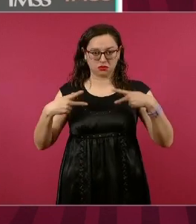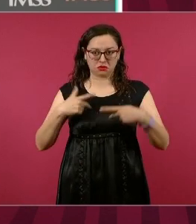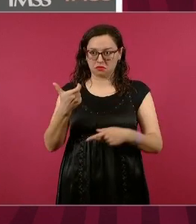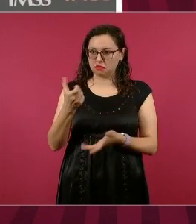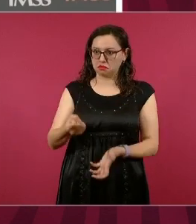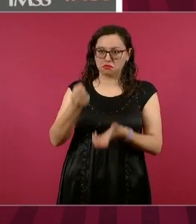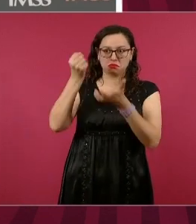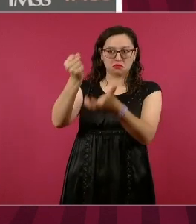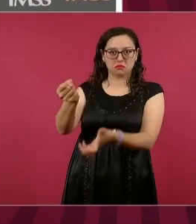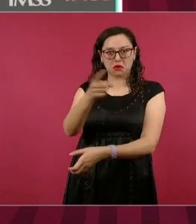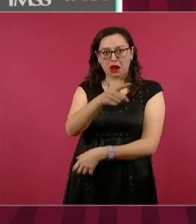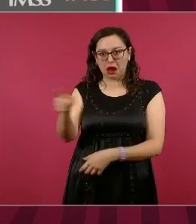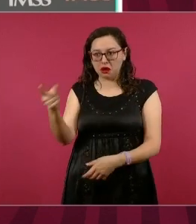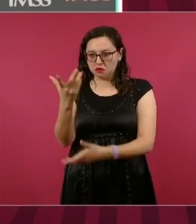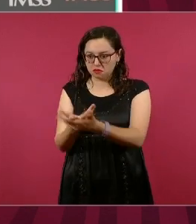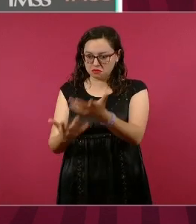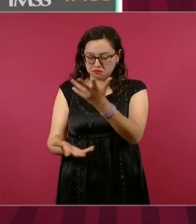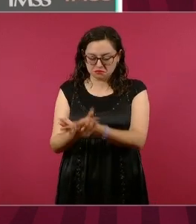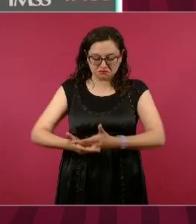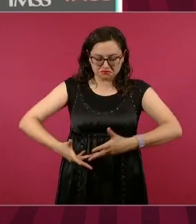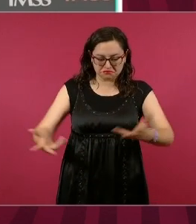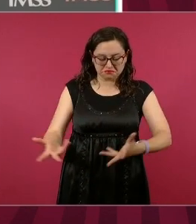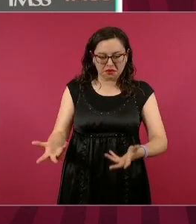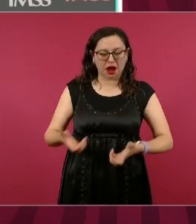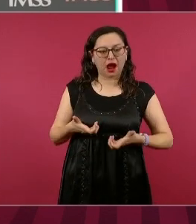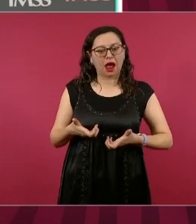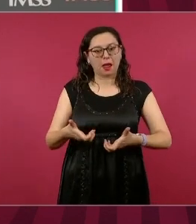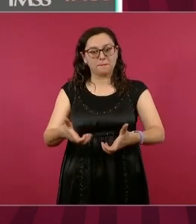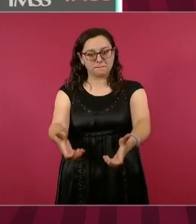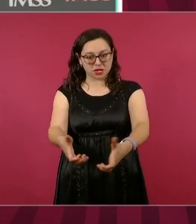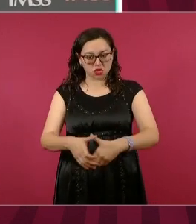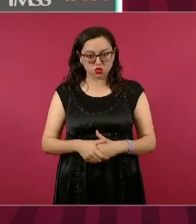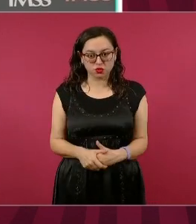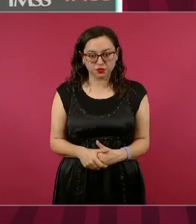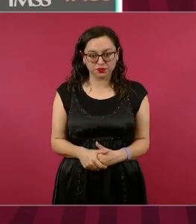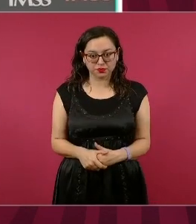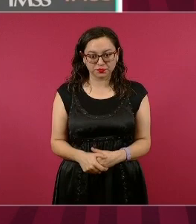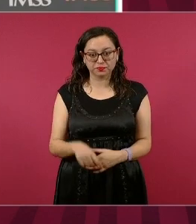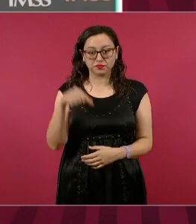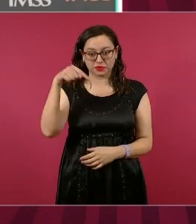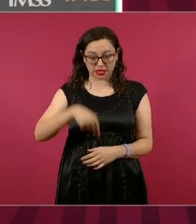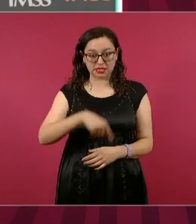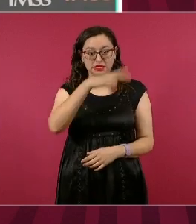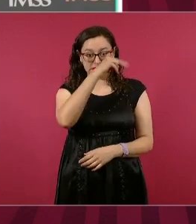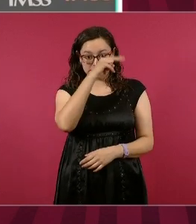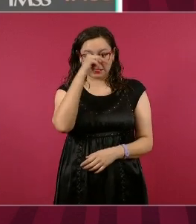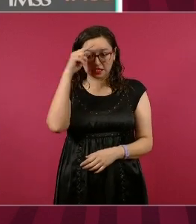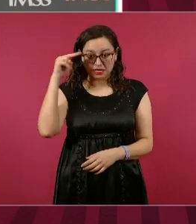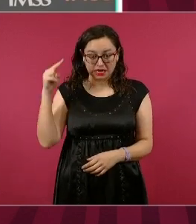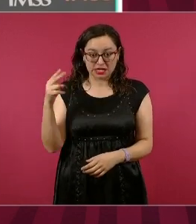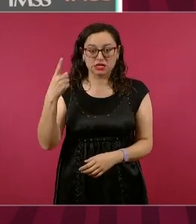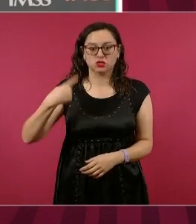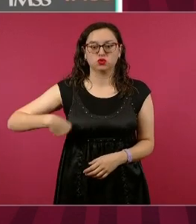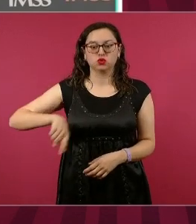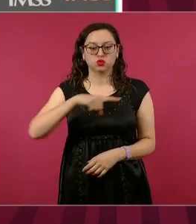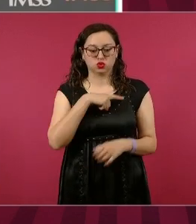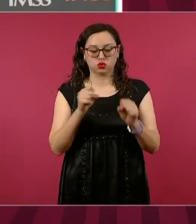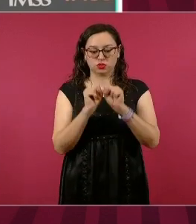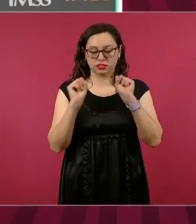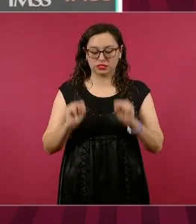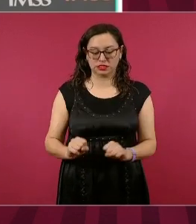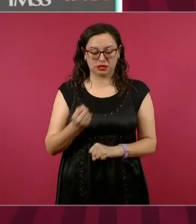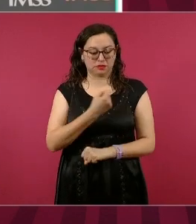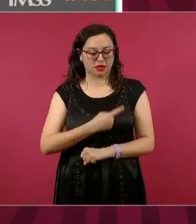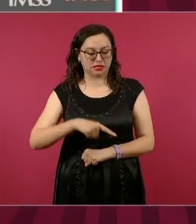pueblo. Aquí en Nayarit hemos puesto de la mano del Sistema de Salud Nacional